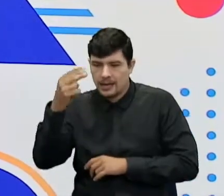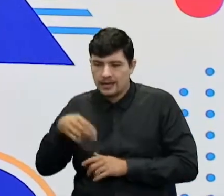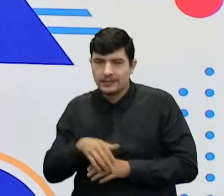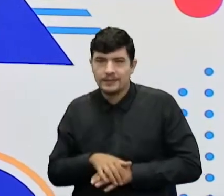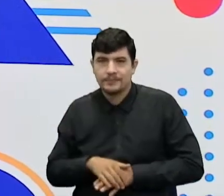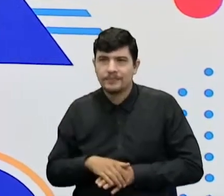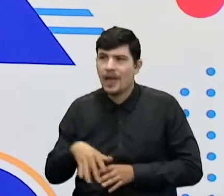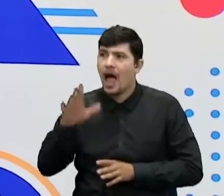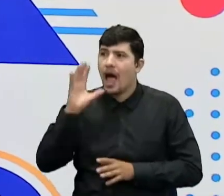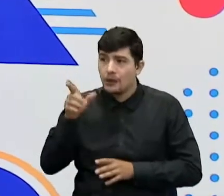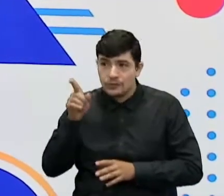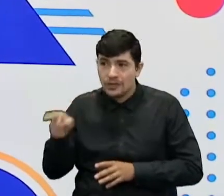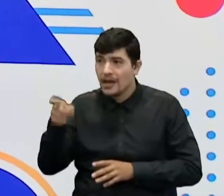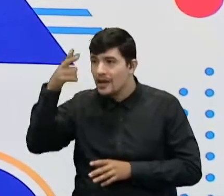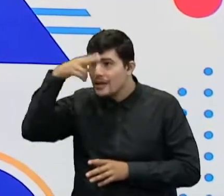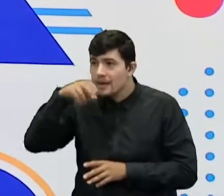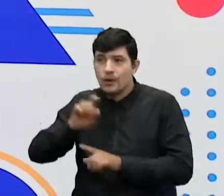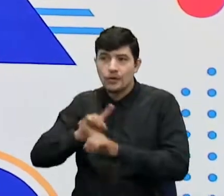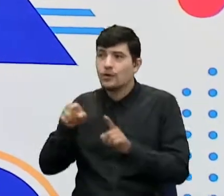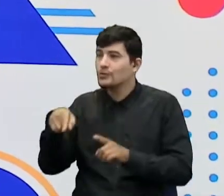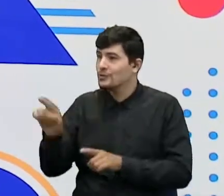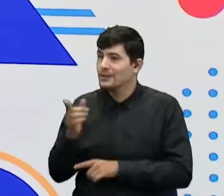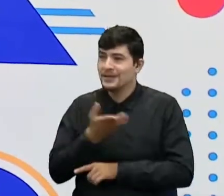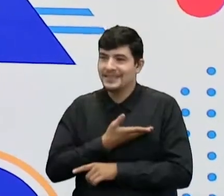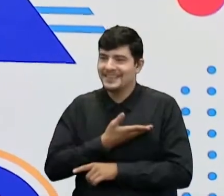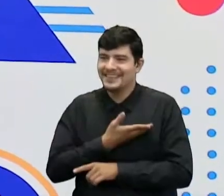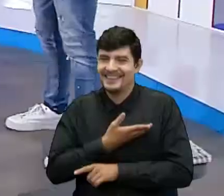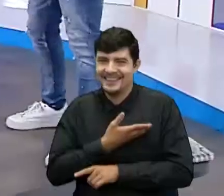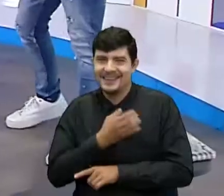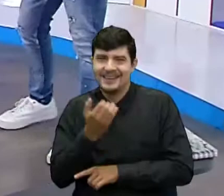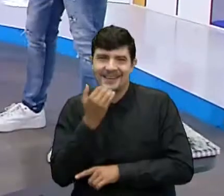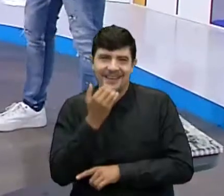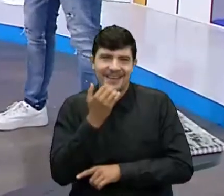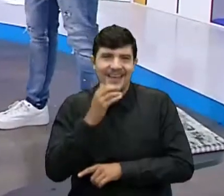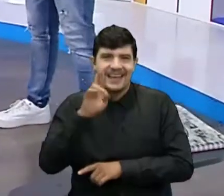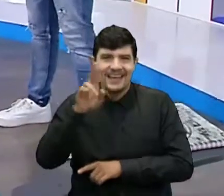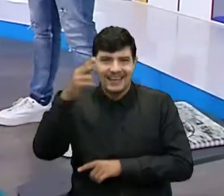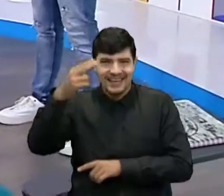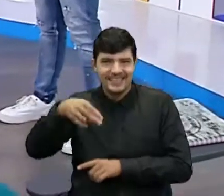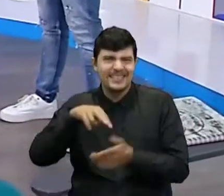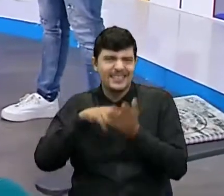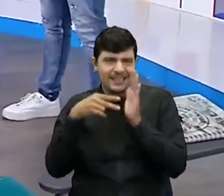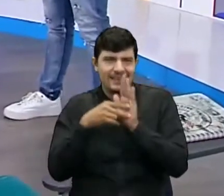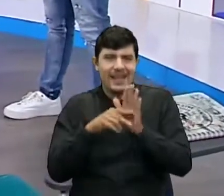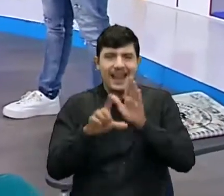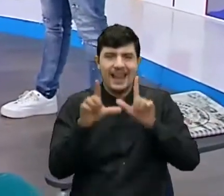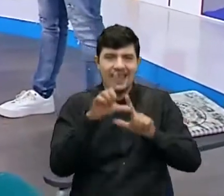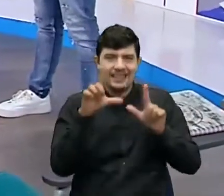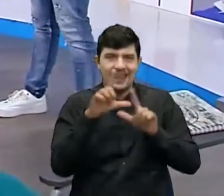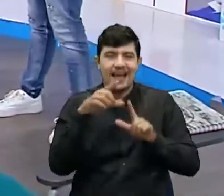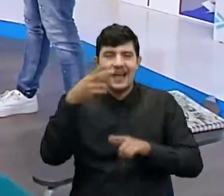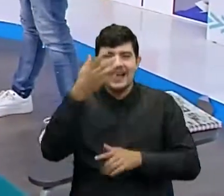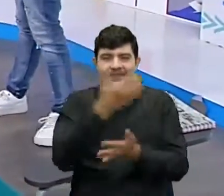De la parte química Y ahí se puede hacer Y